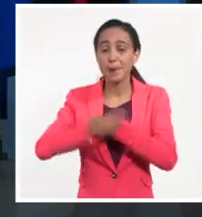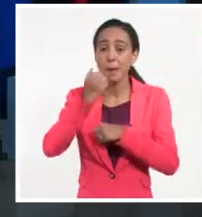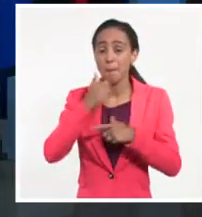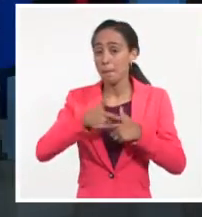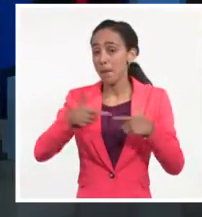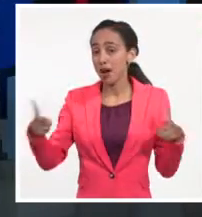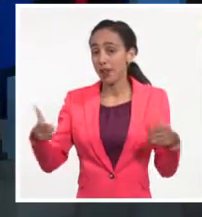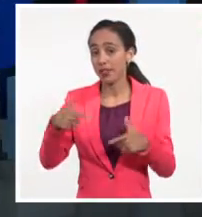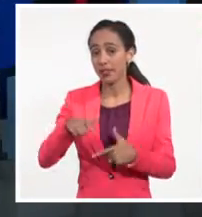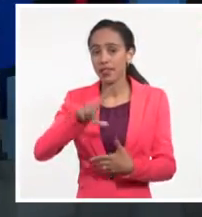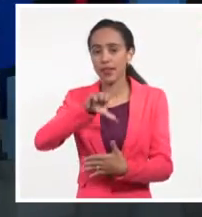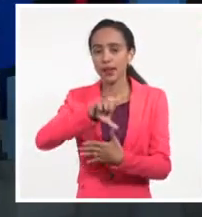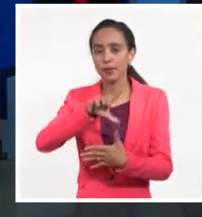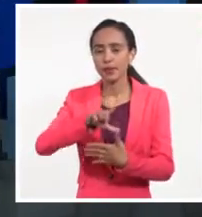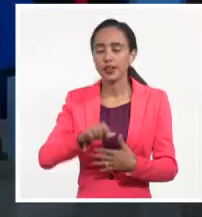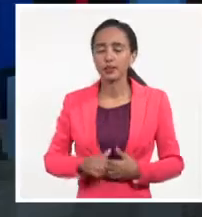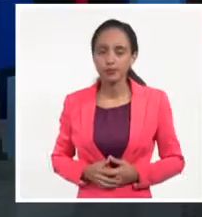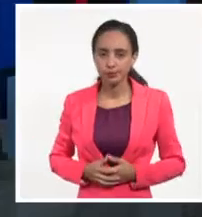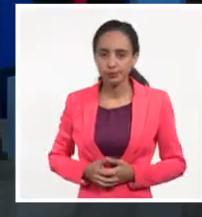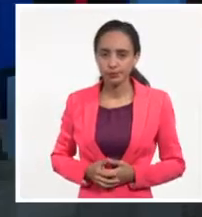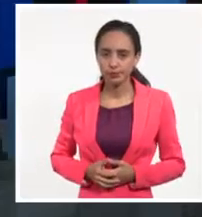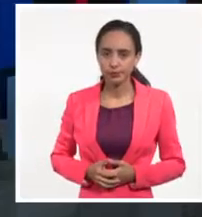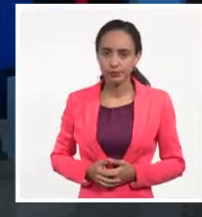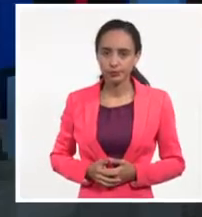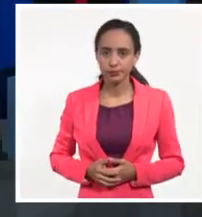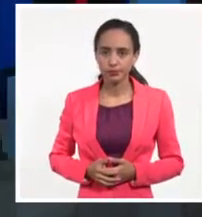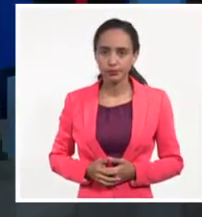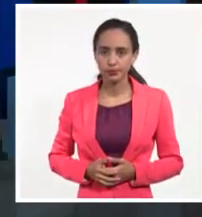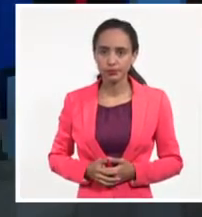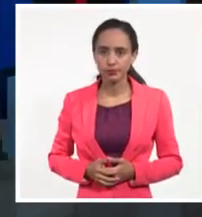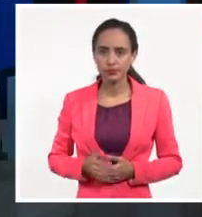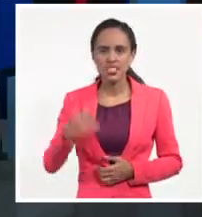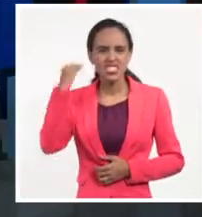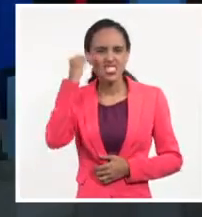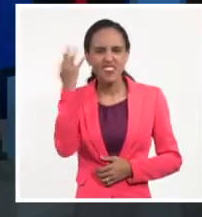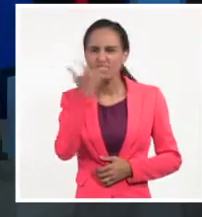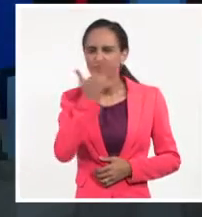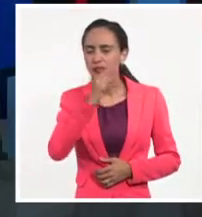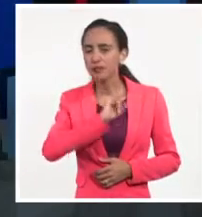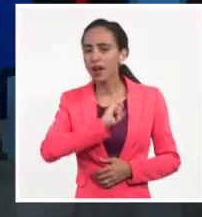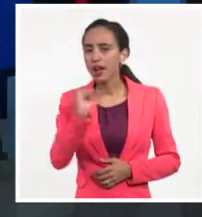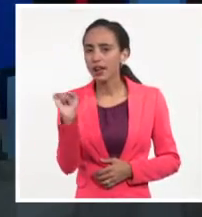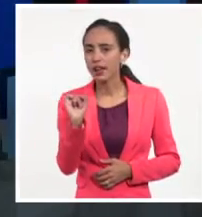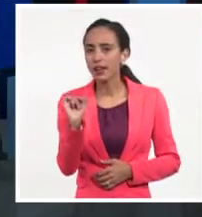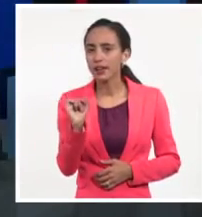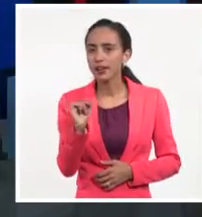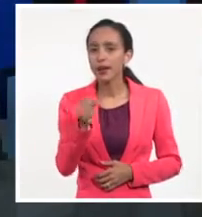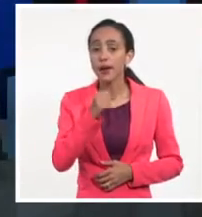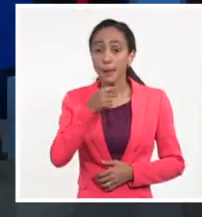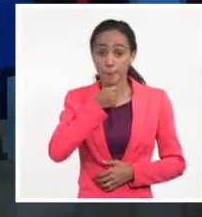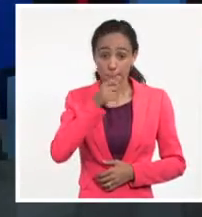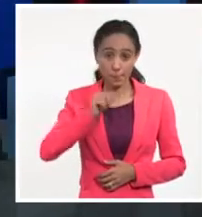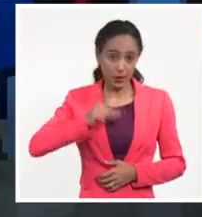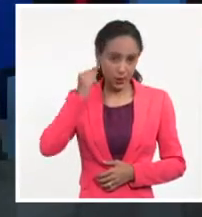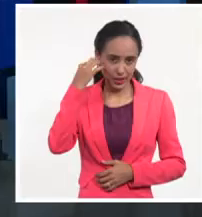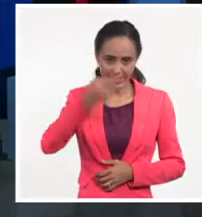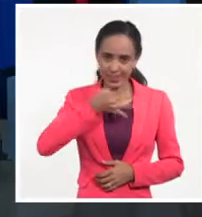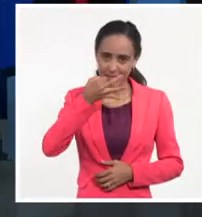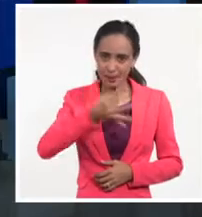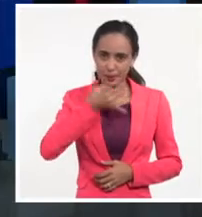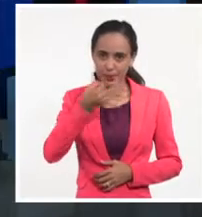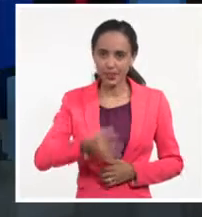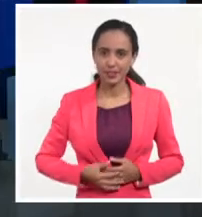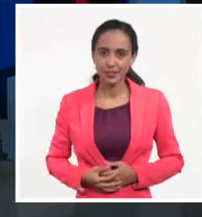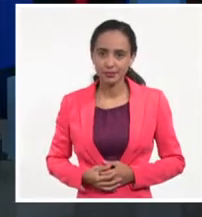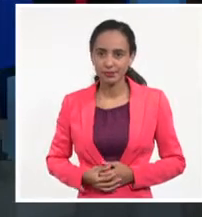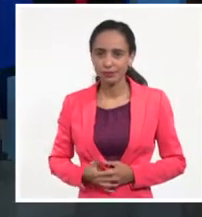Latina. Ahora bien, ¿se percibe con claridad quién será el vencedor? La analista política Cristina Escobar nos pone esta noticia en contexto.